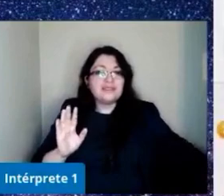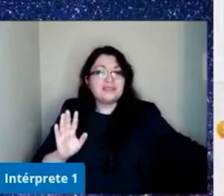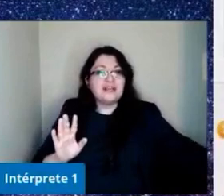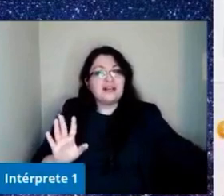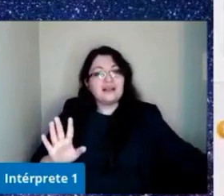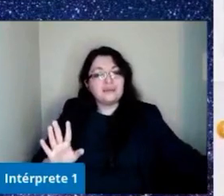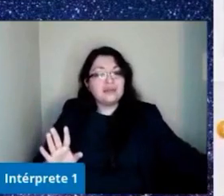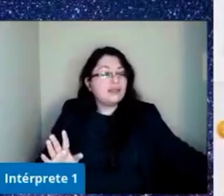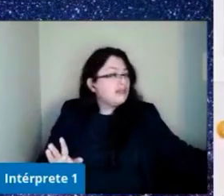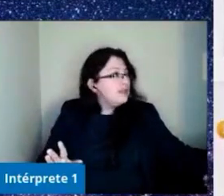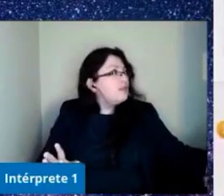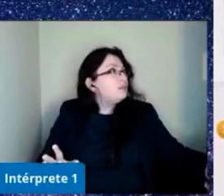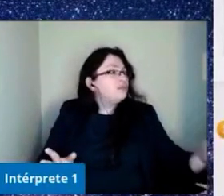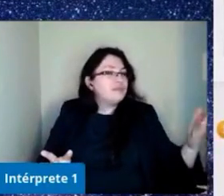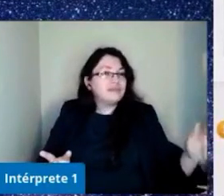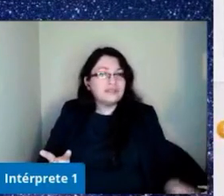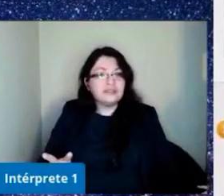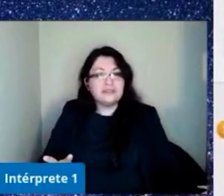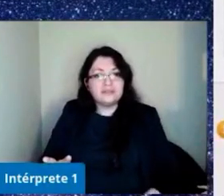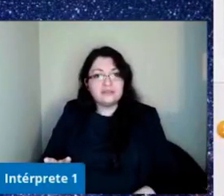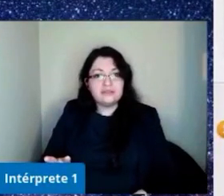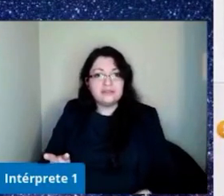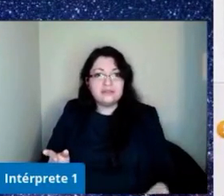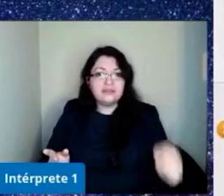Eso, ya la vamos a abrir entonces.